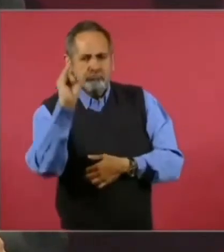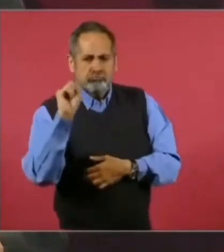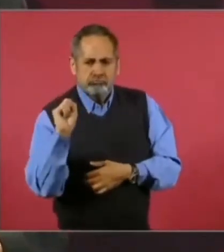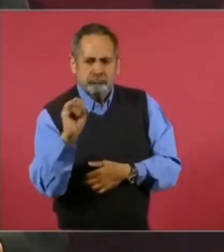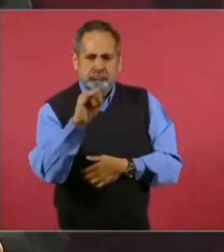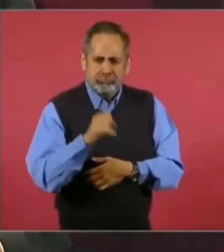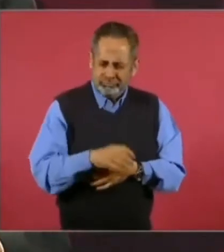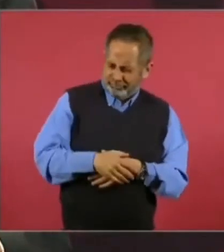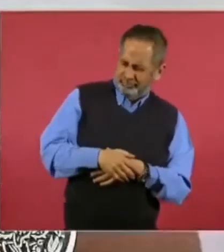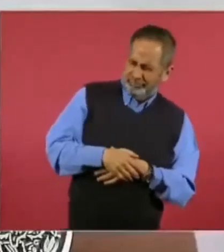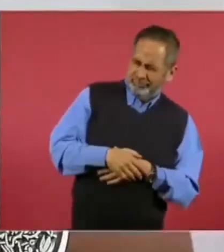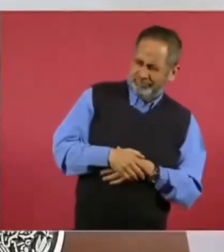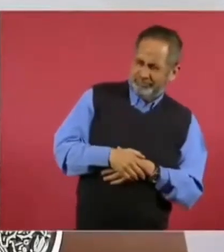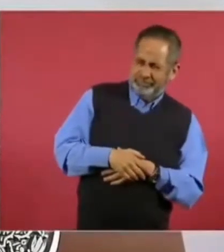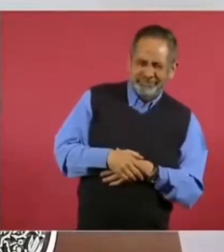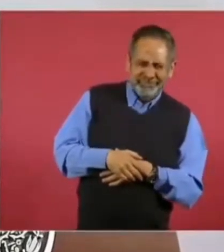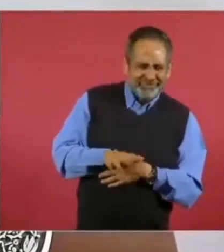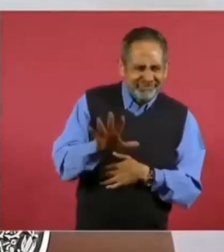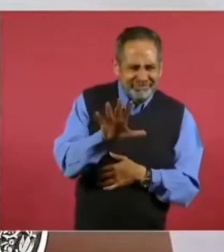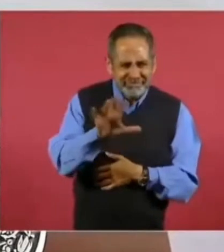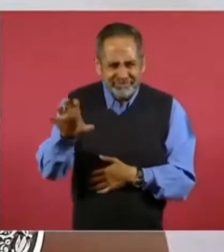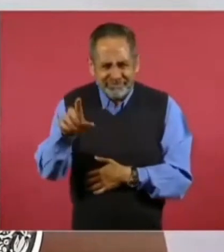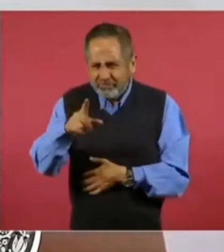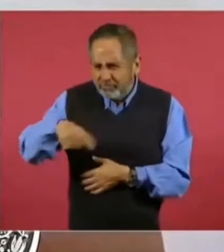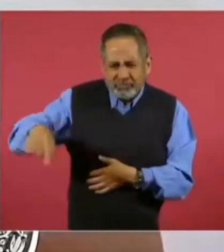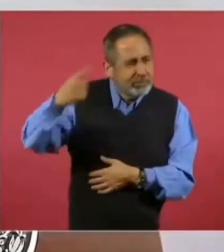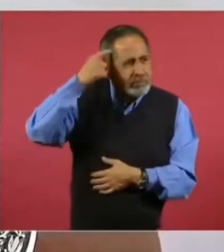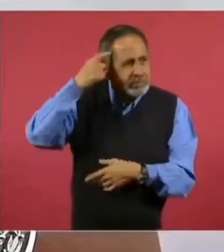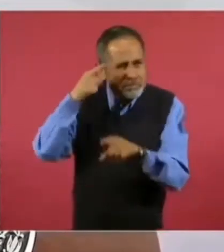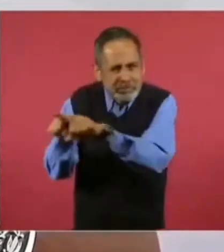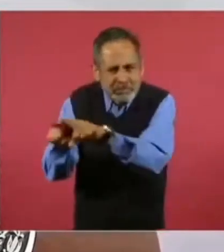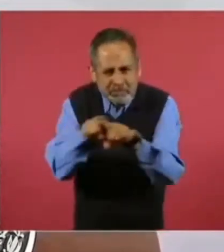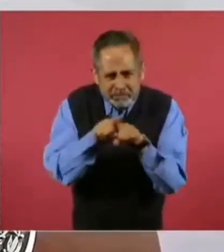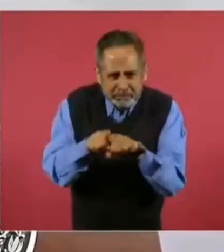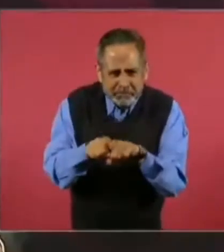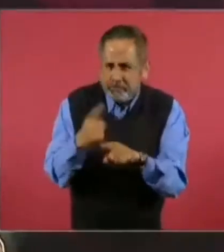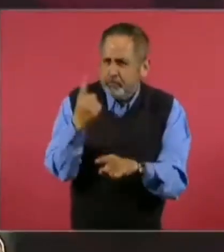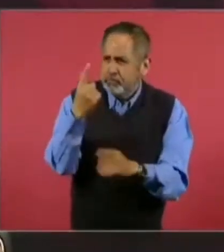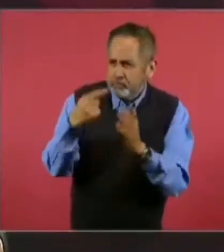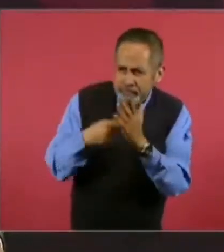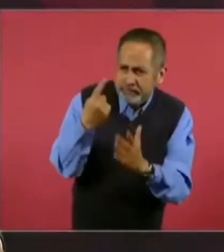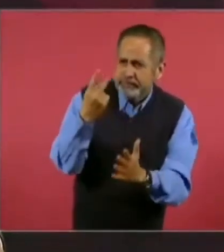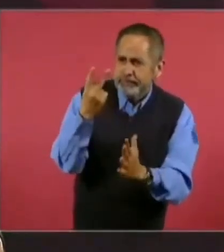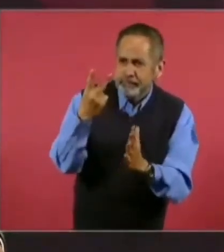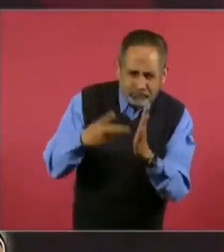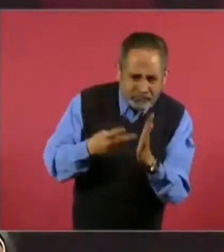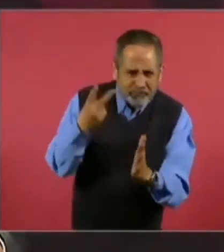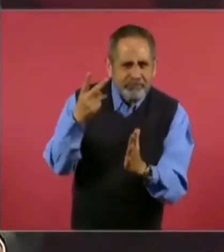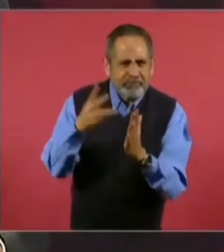votaron a favor del presupuesto. 3 años consecutivos.